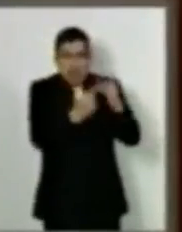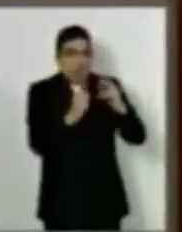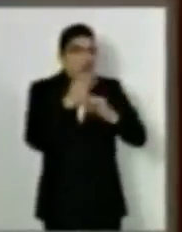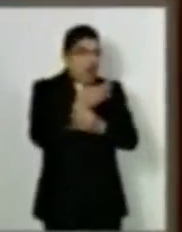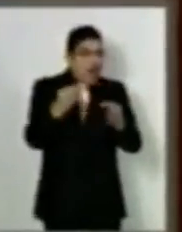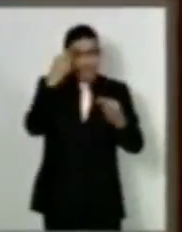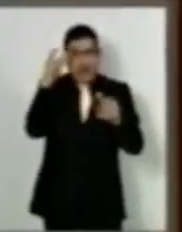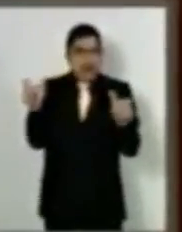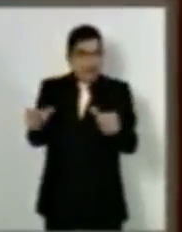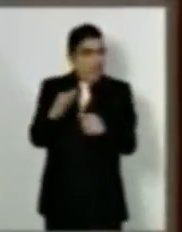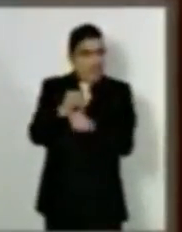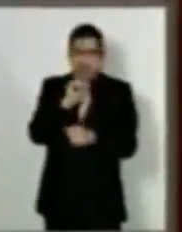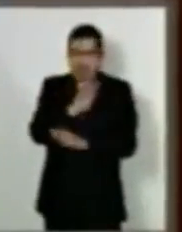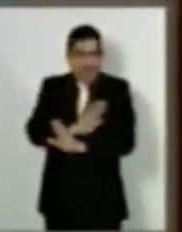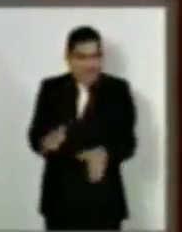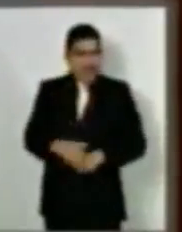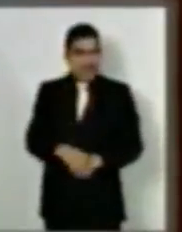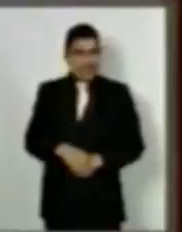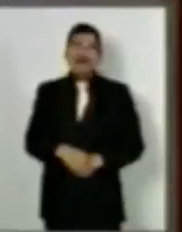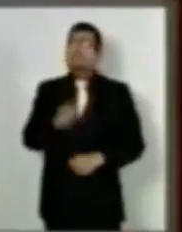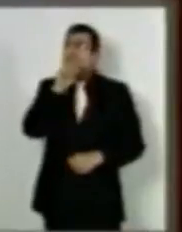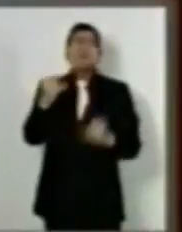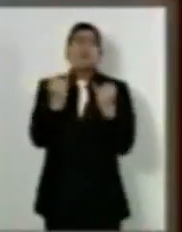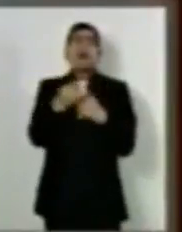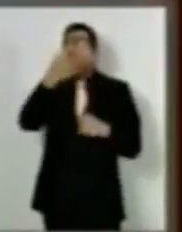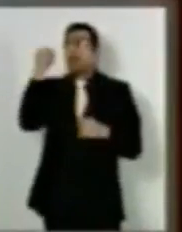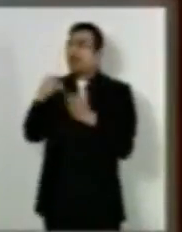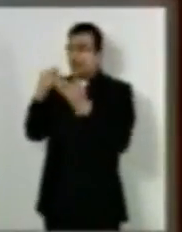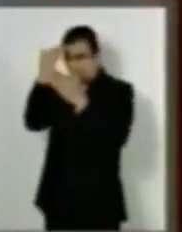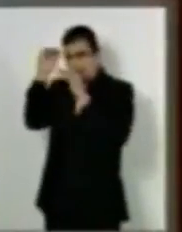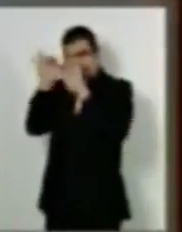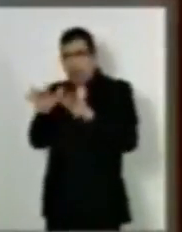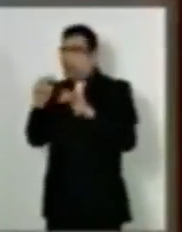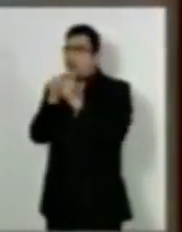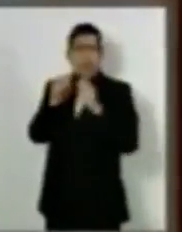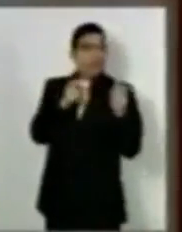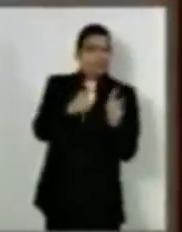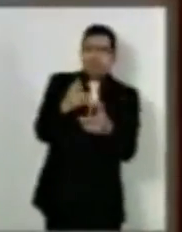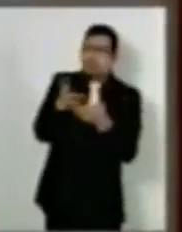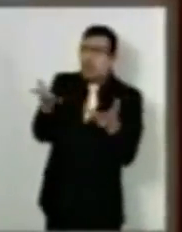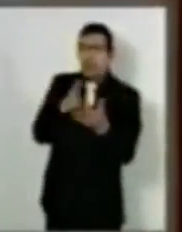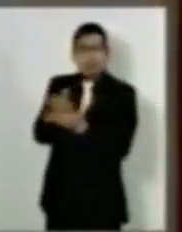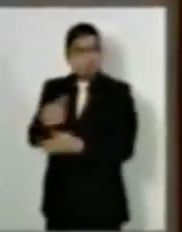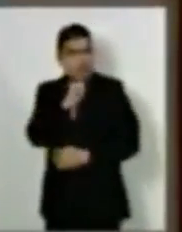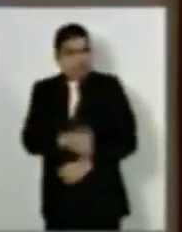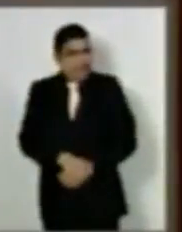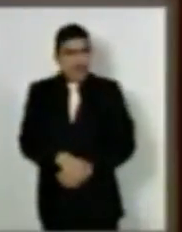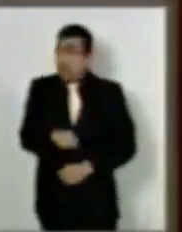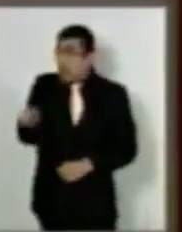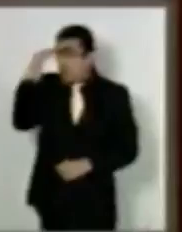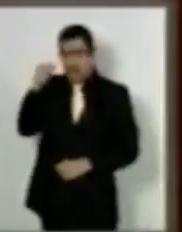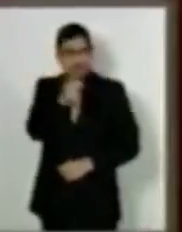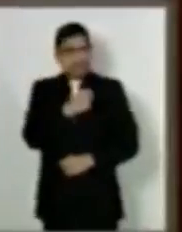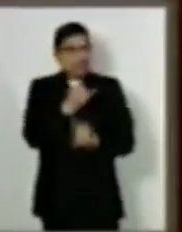la seguridad interior, mucho menos se conocerán los protocolos de actuación, pues serán considerados